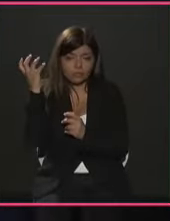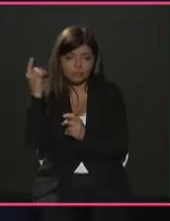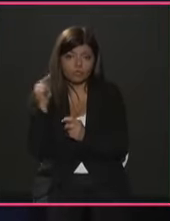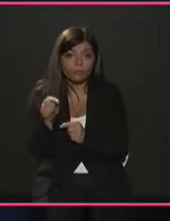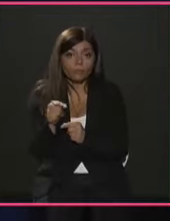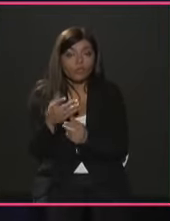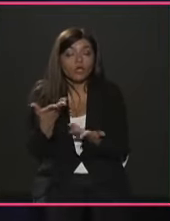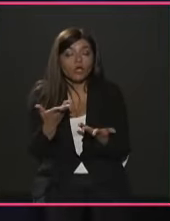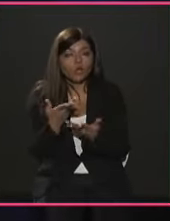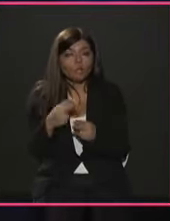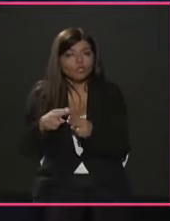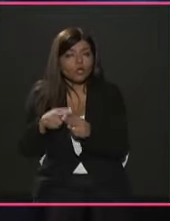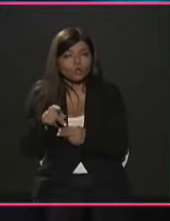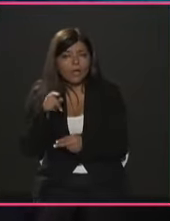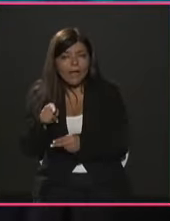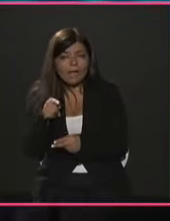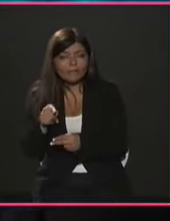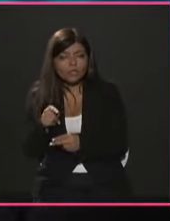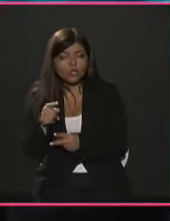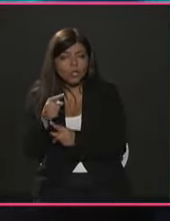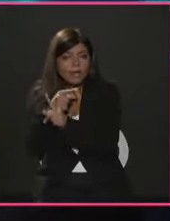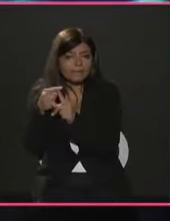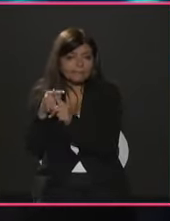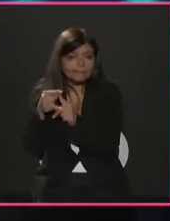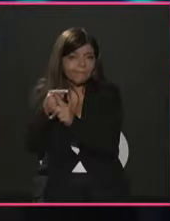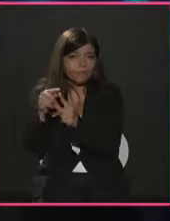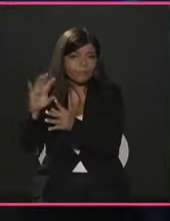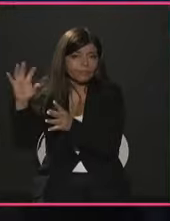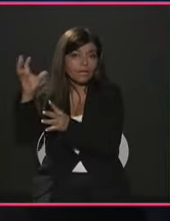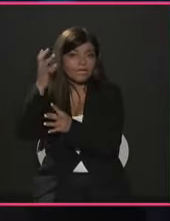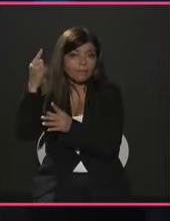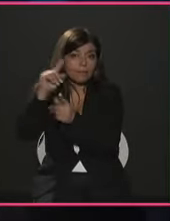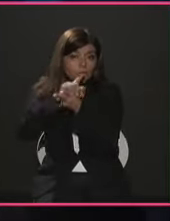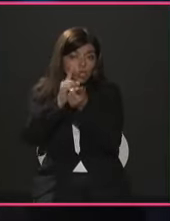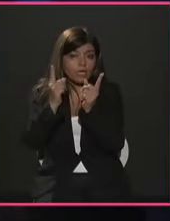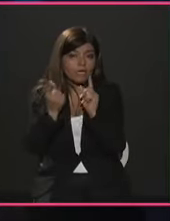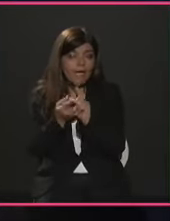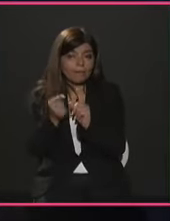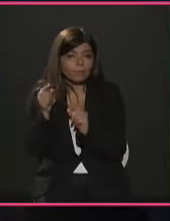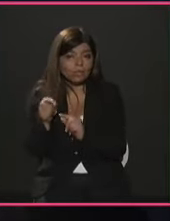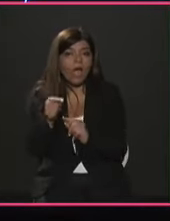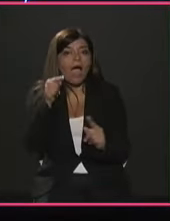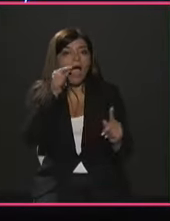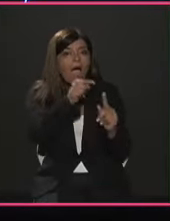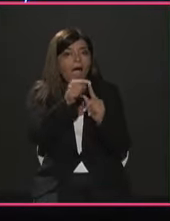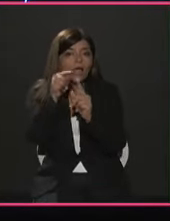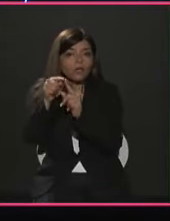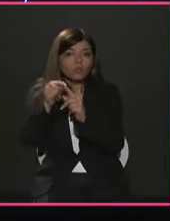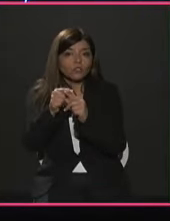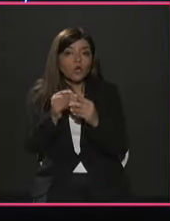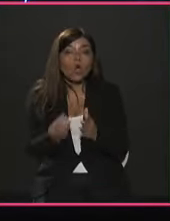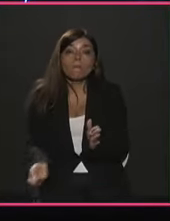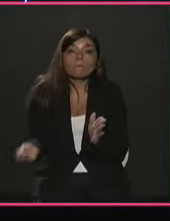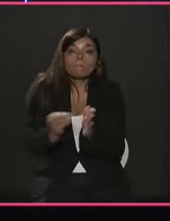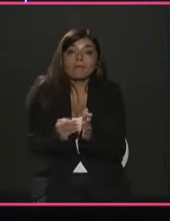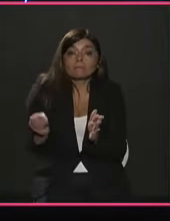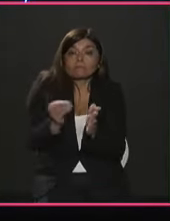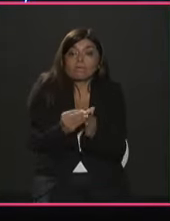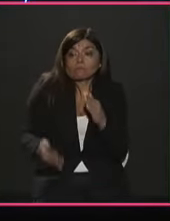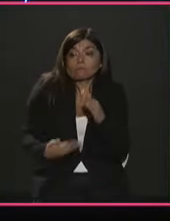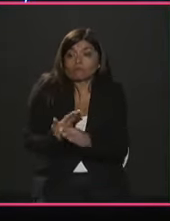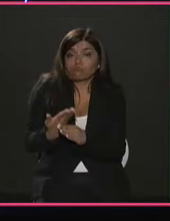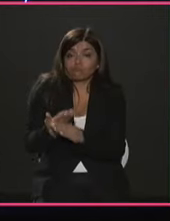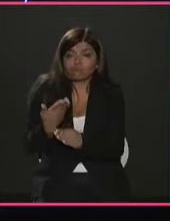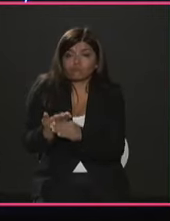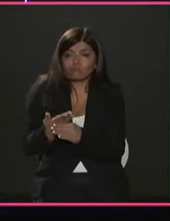y Y cómo sería una solución también para lidiar con el cambio climático también hay objetivos que es aumentar la demanda que eso